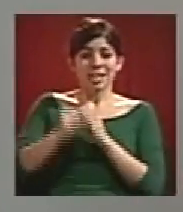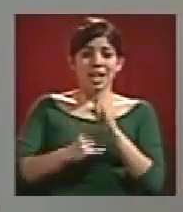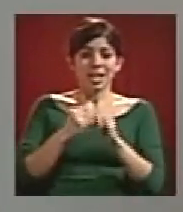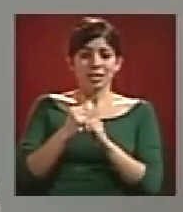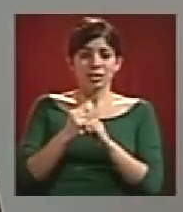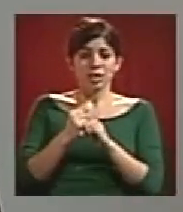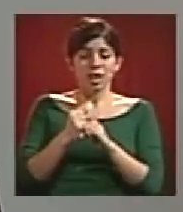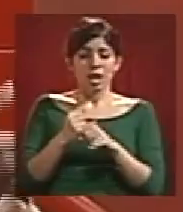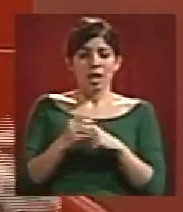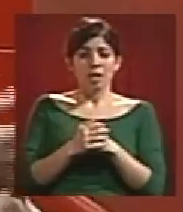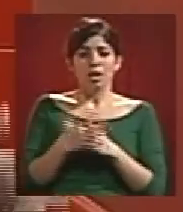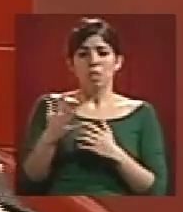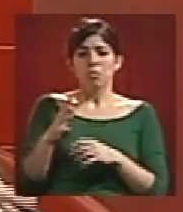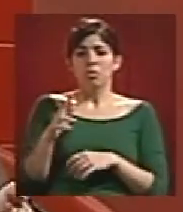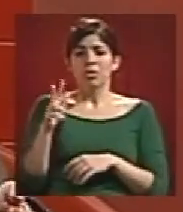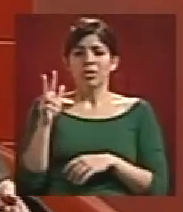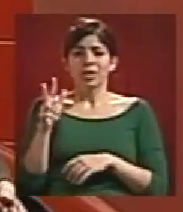máximo